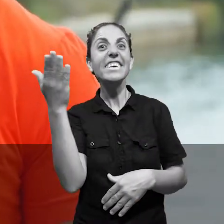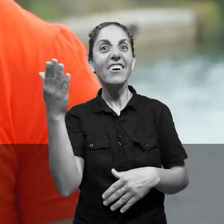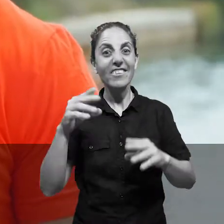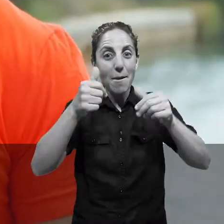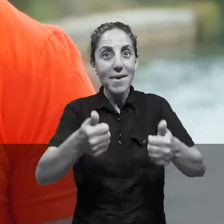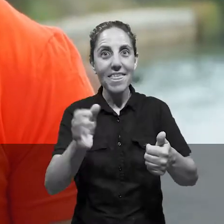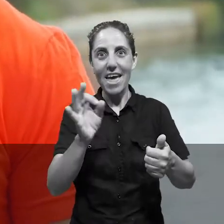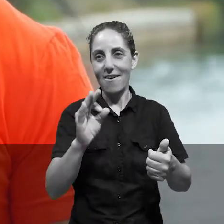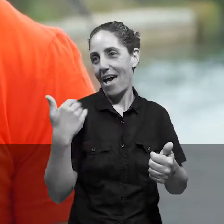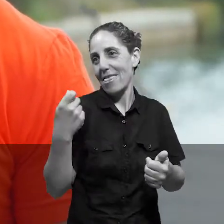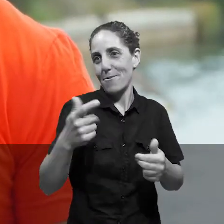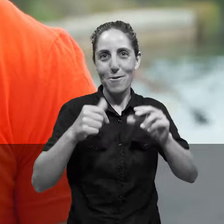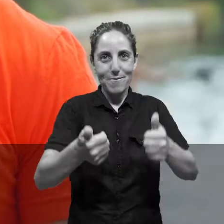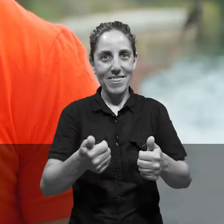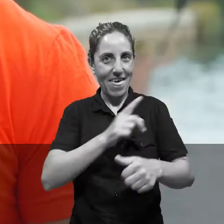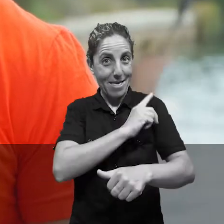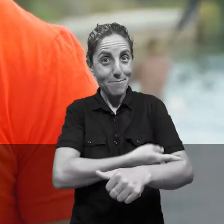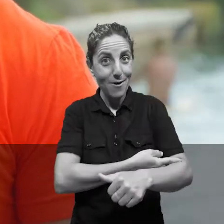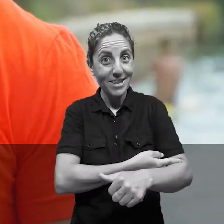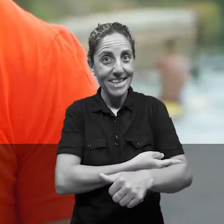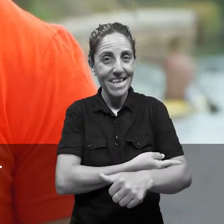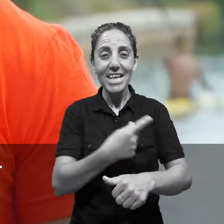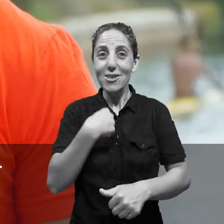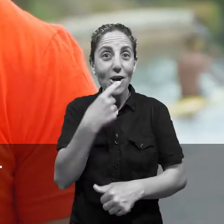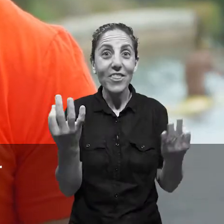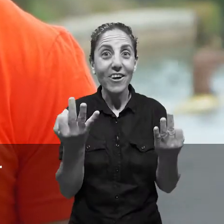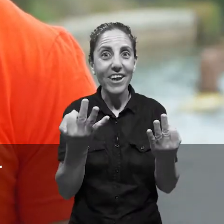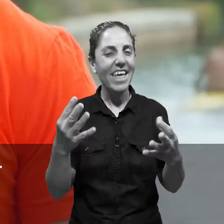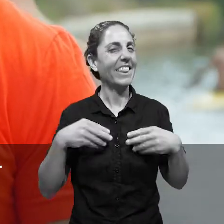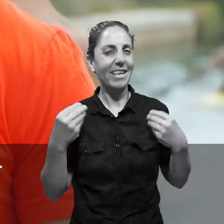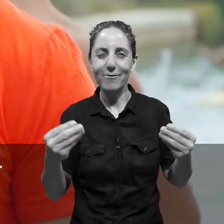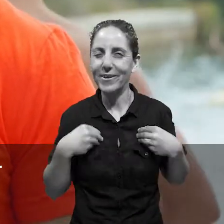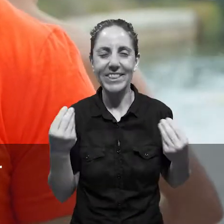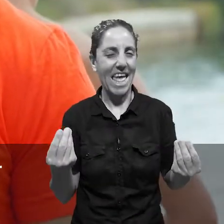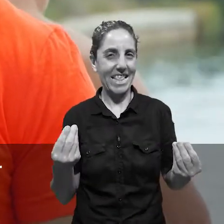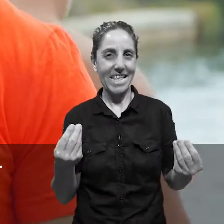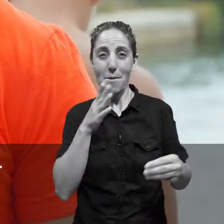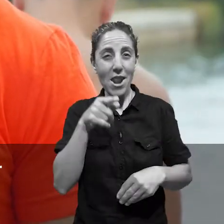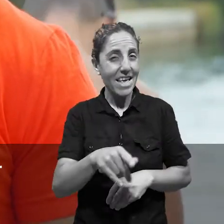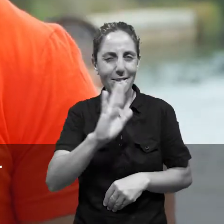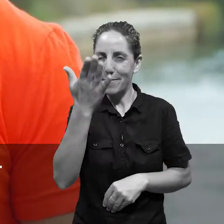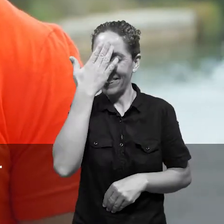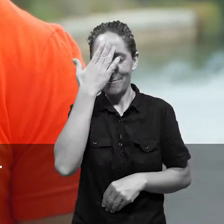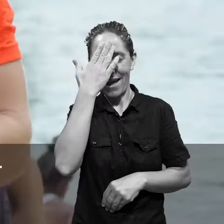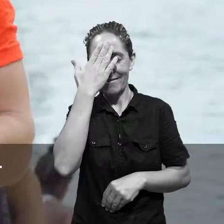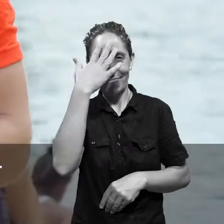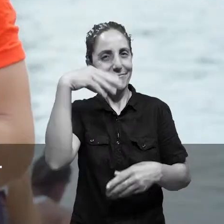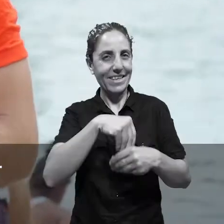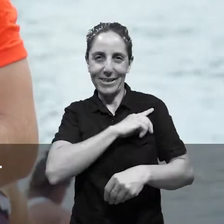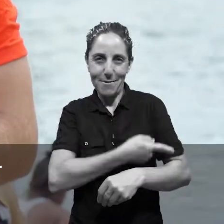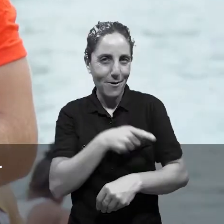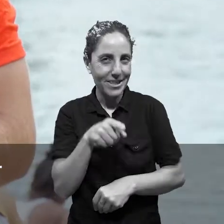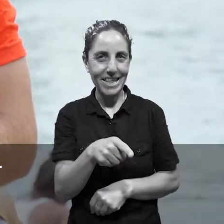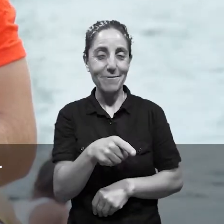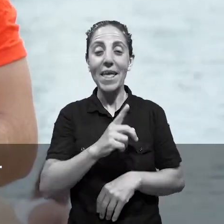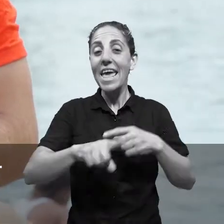poco tiempo en el deporte, les diría que se lo pasen bien, que disfruten, que eso es lo principal en el deporte, y